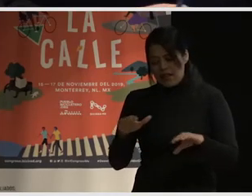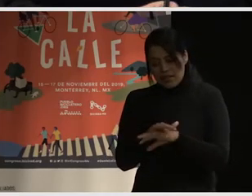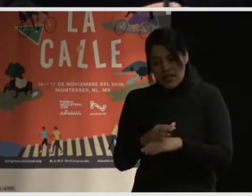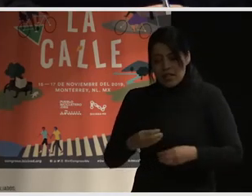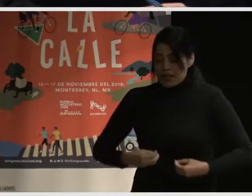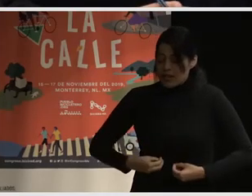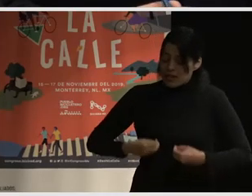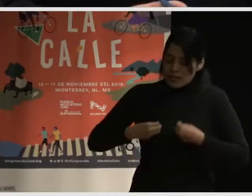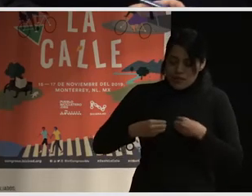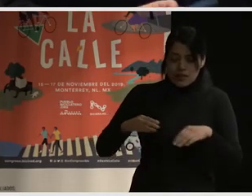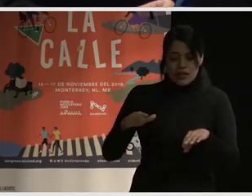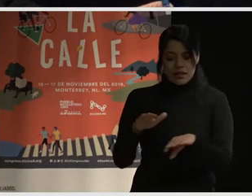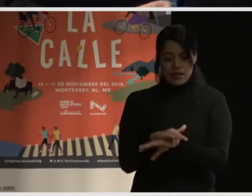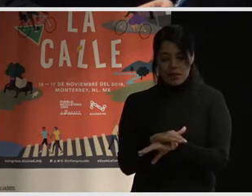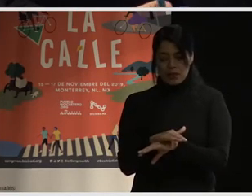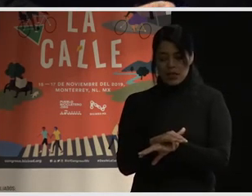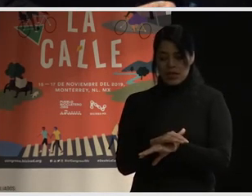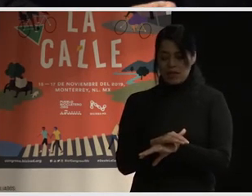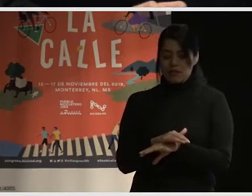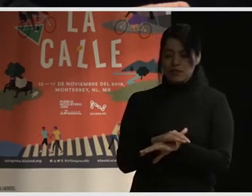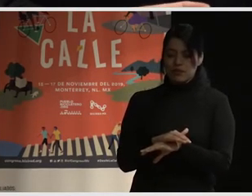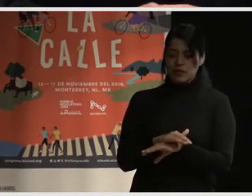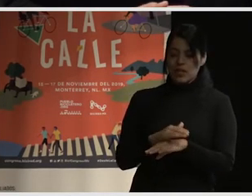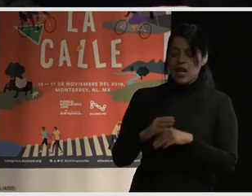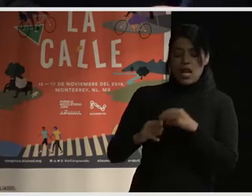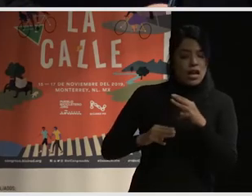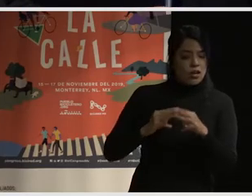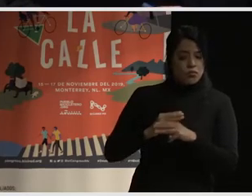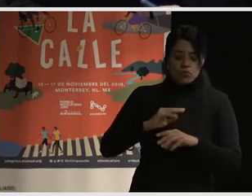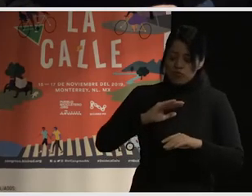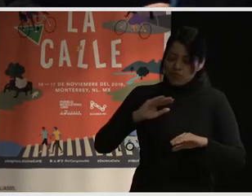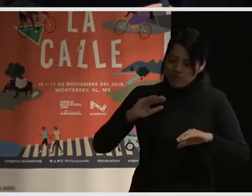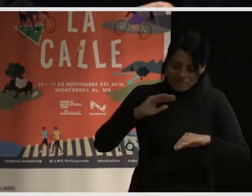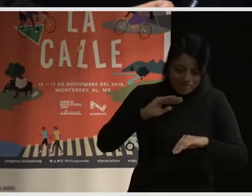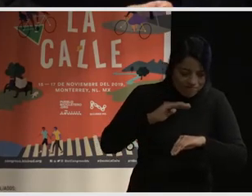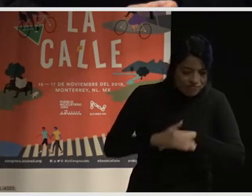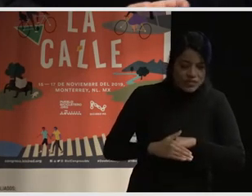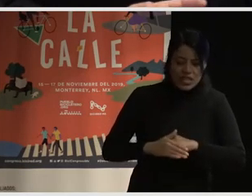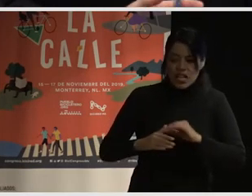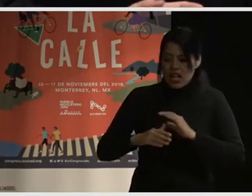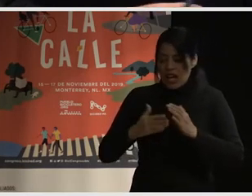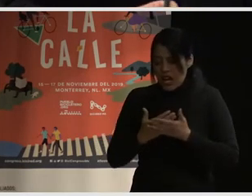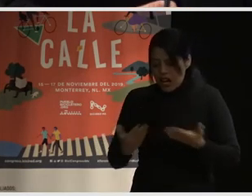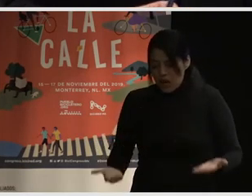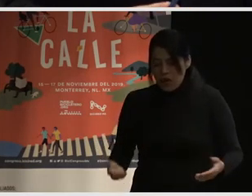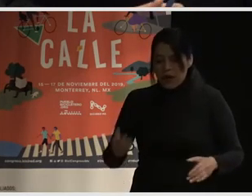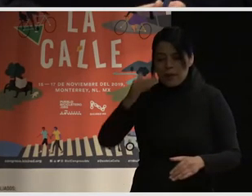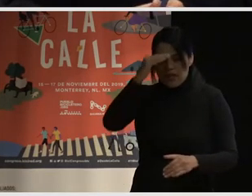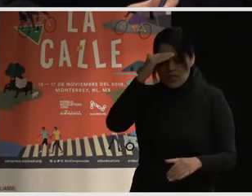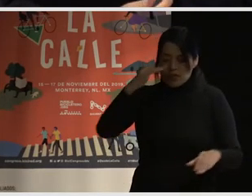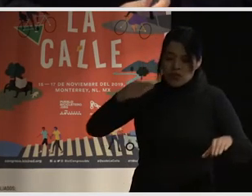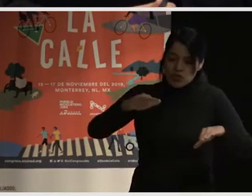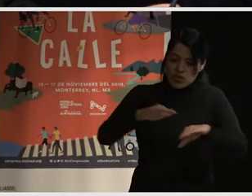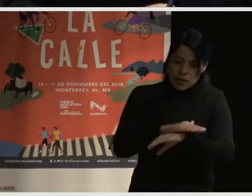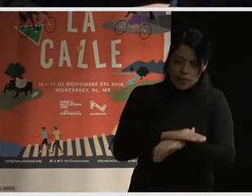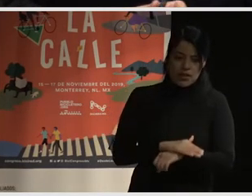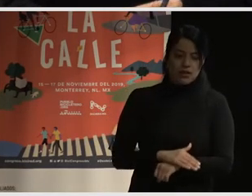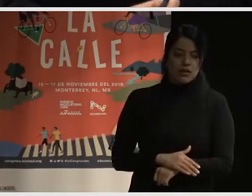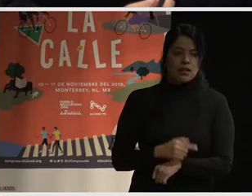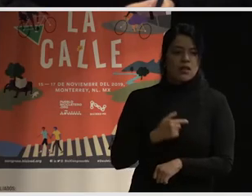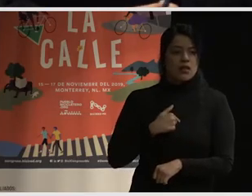vida está cambiando y que no lo acabamos al para el mundo no lo acabamos y tenemos que adaptarnos ahora a las condiciones entonces yo sí le